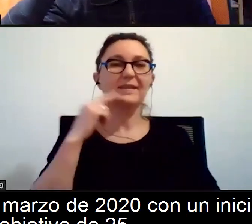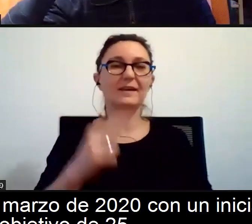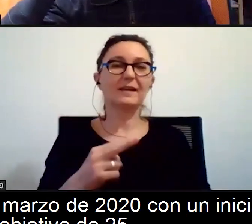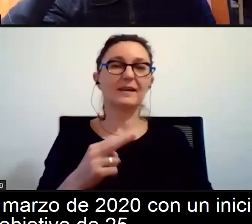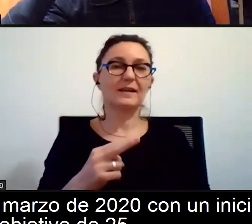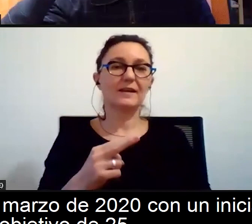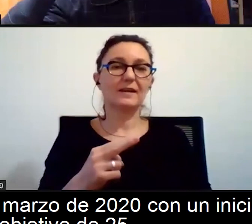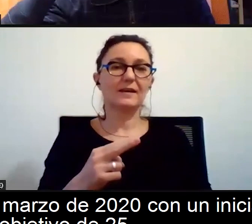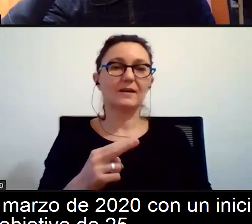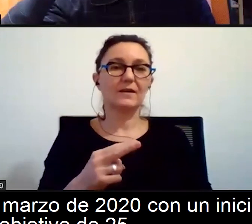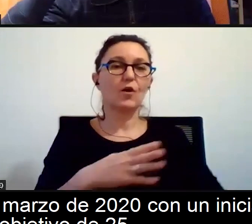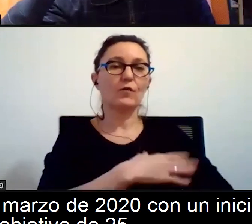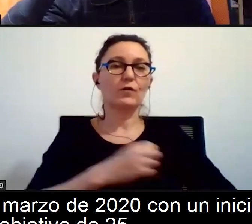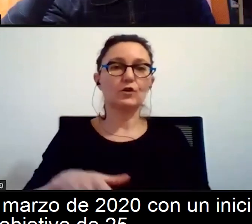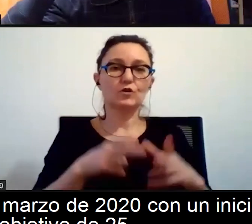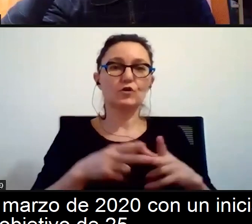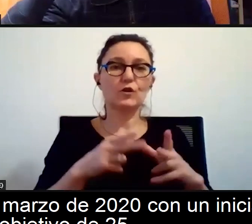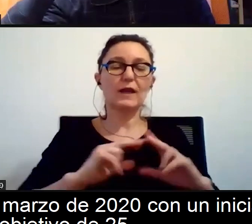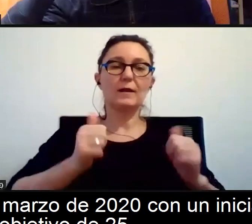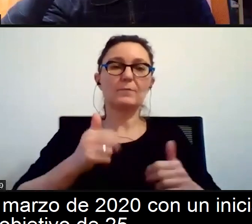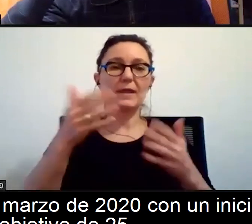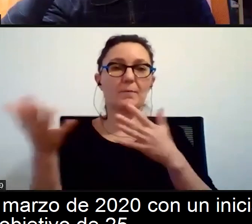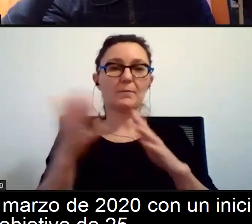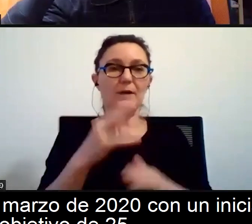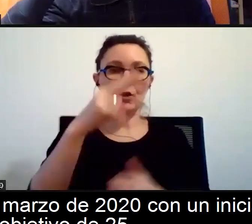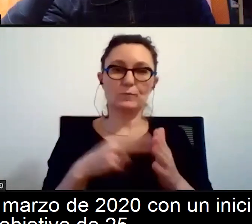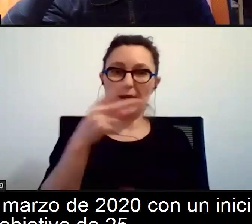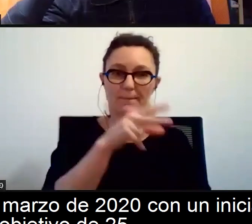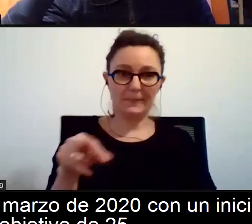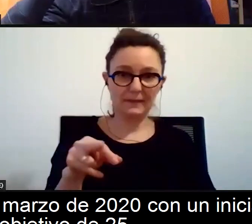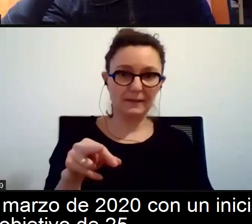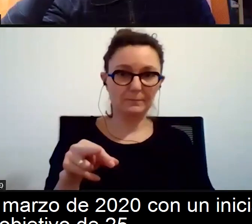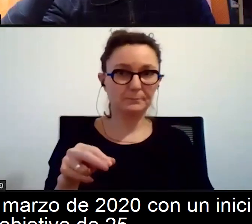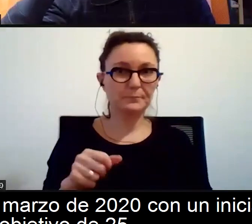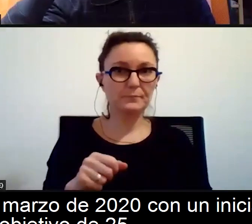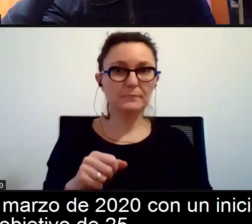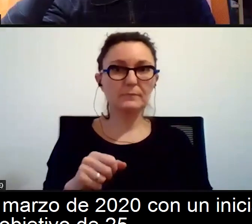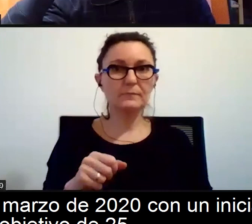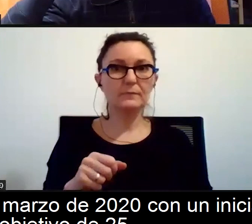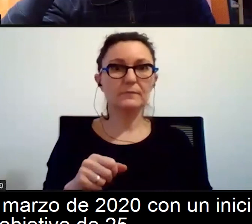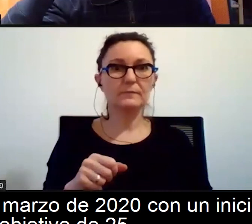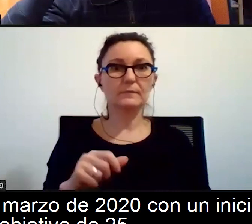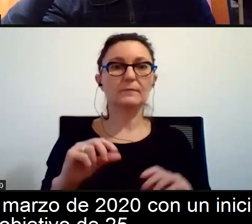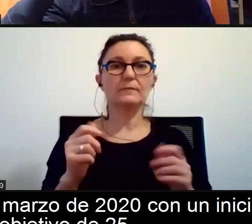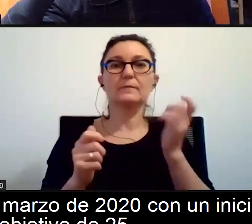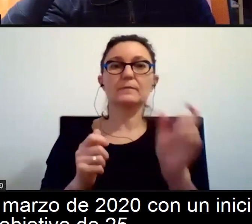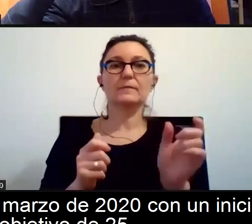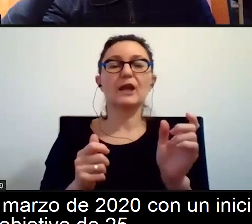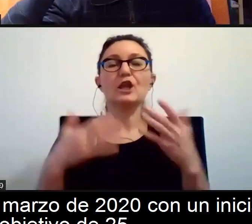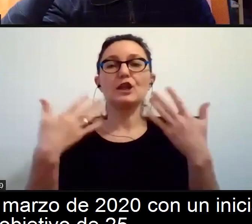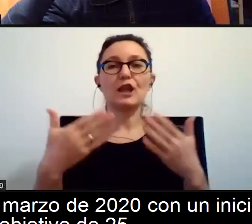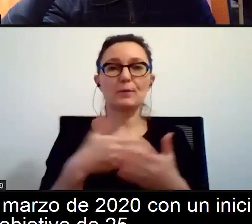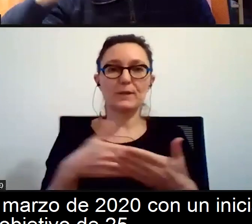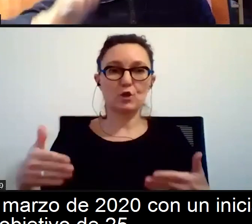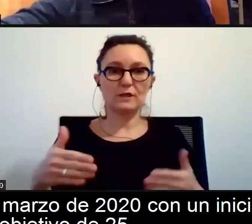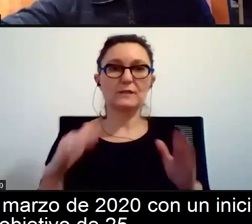Social se lanzó en marzo de 2020 con un tamaño inicial de 10 millones, pero con objetivo